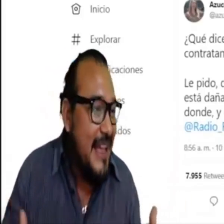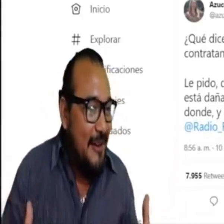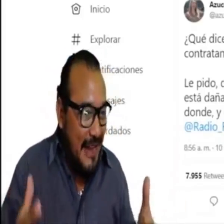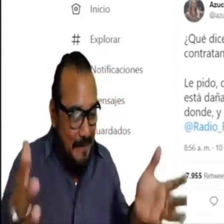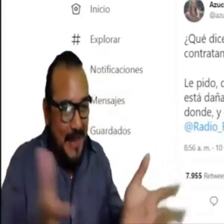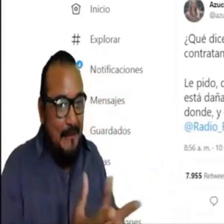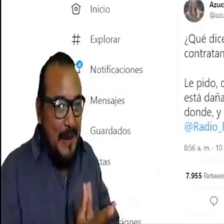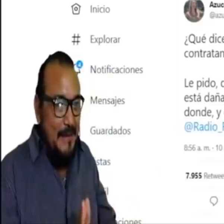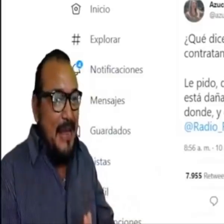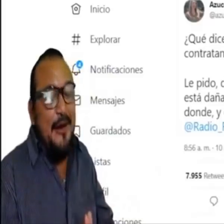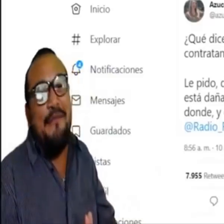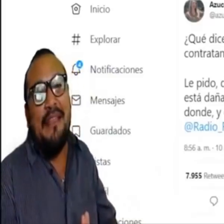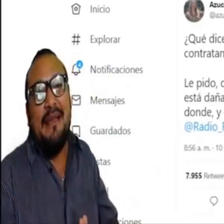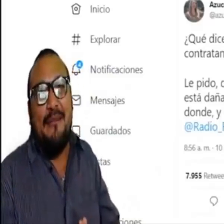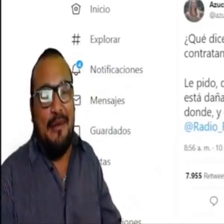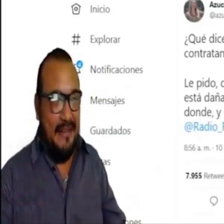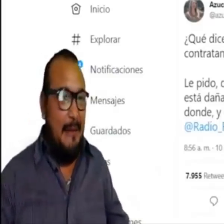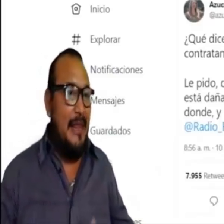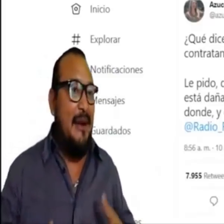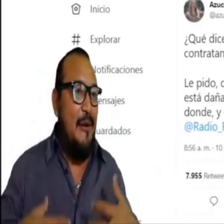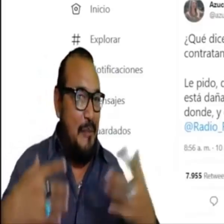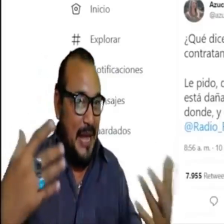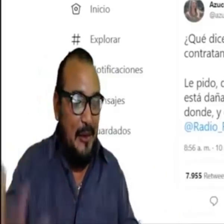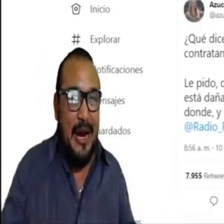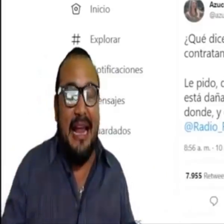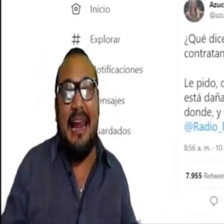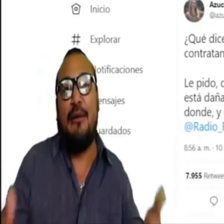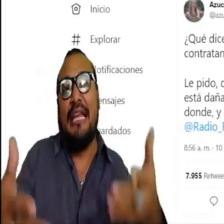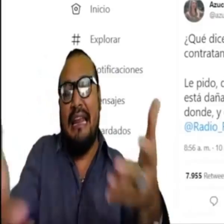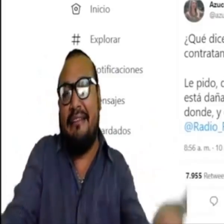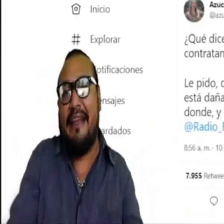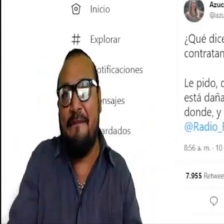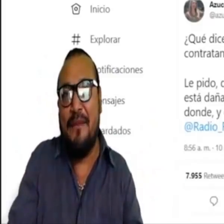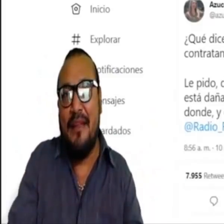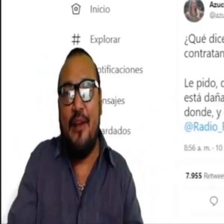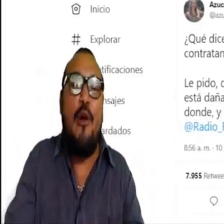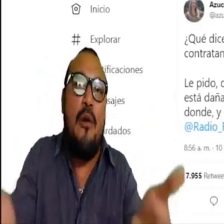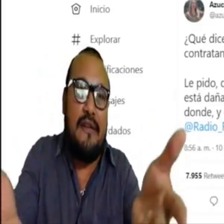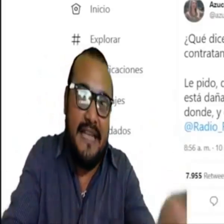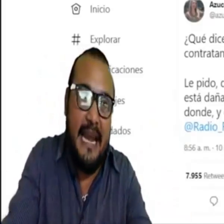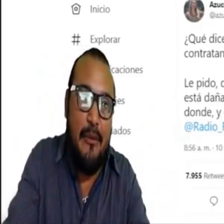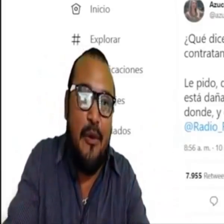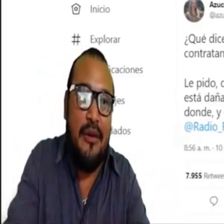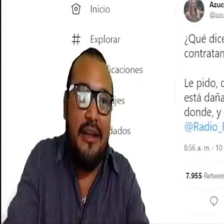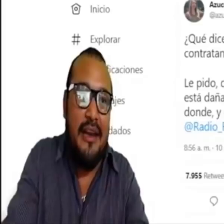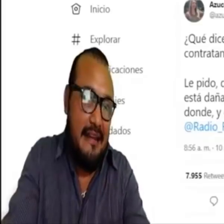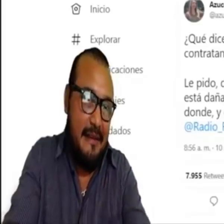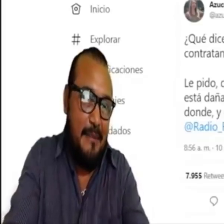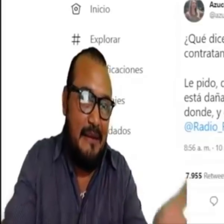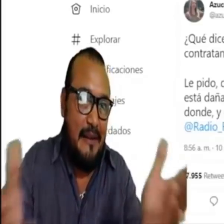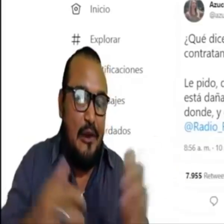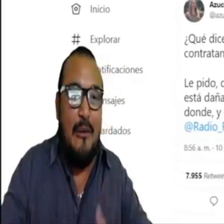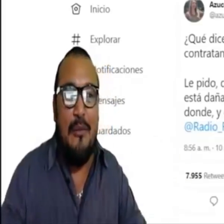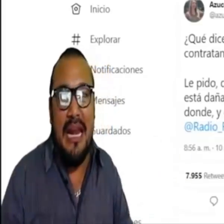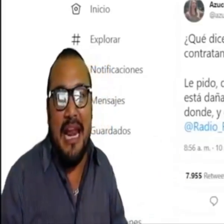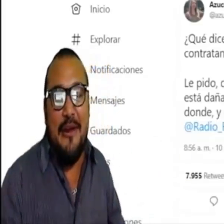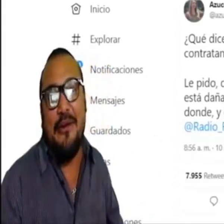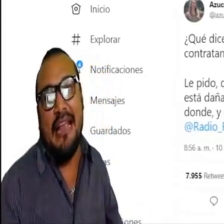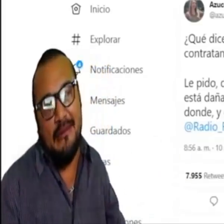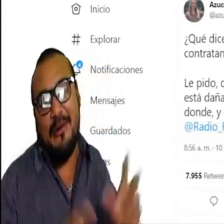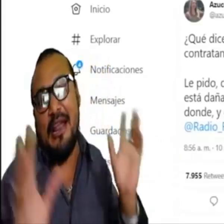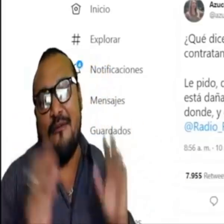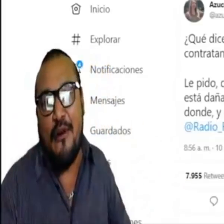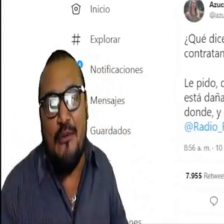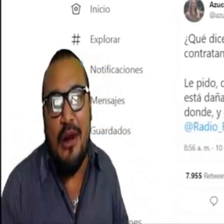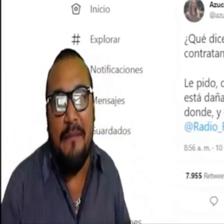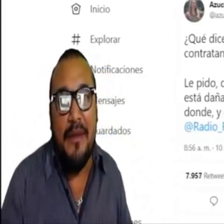o sea primero pues estaba de golpeador a la utilizan como cebo las empresas como millenium